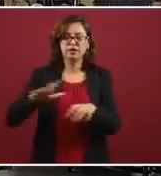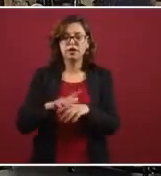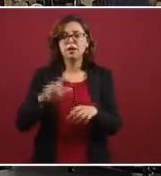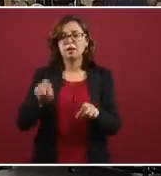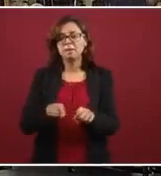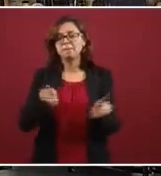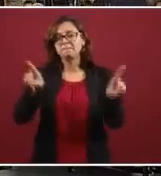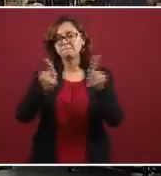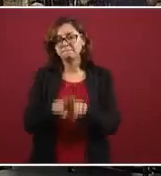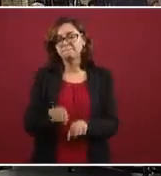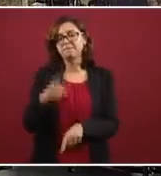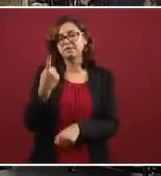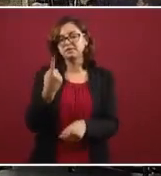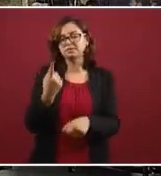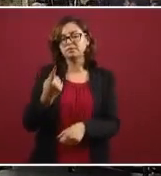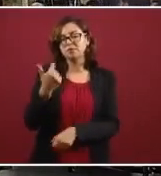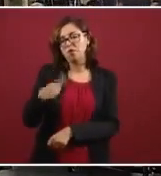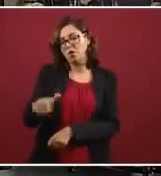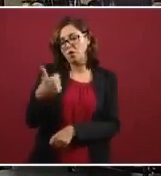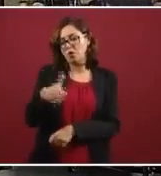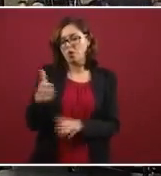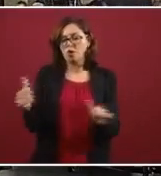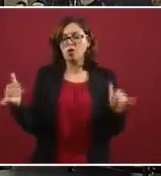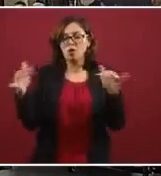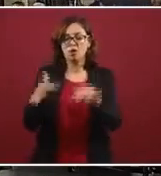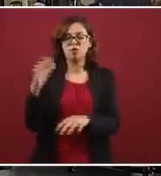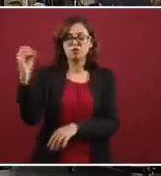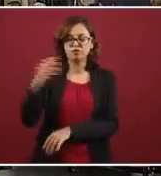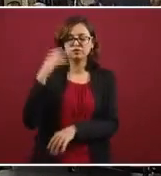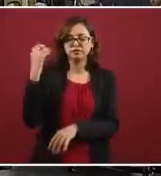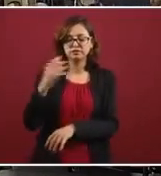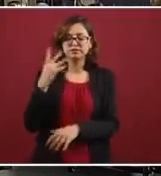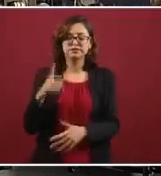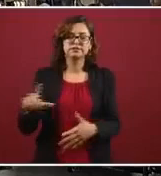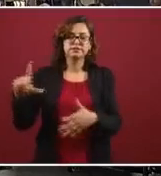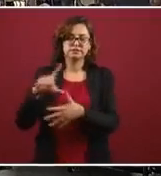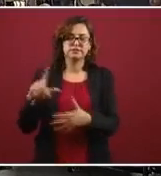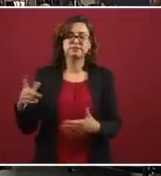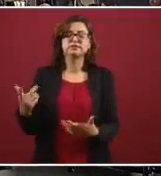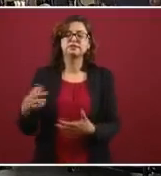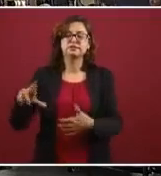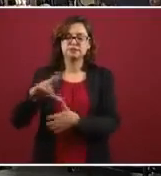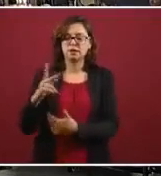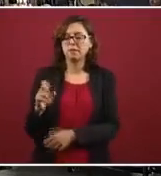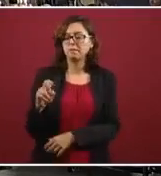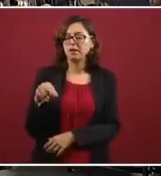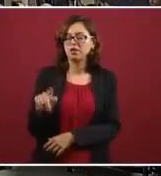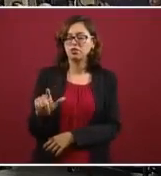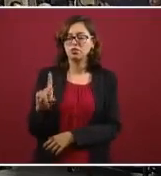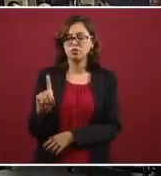Foro Ministerial para el Desarrollo en América Latina y el Caribe del PNUD.